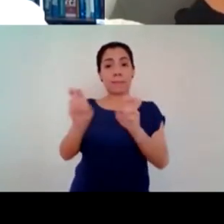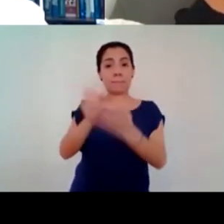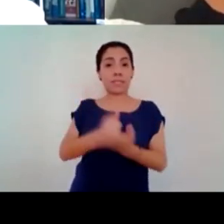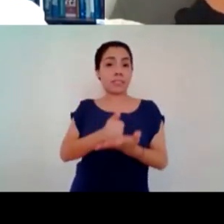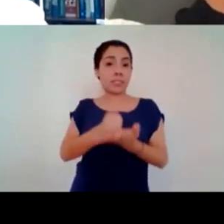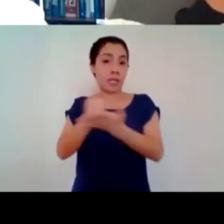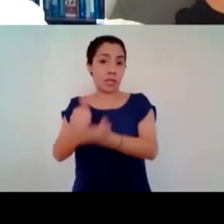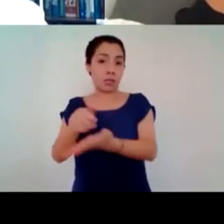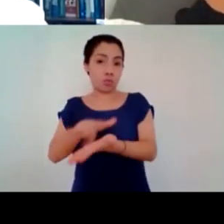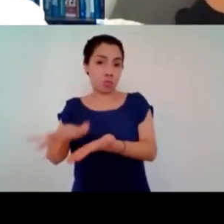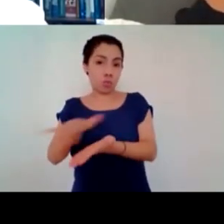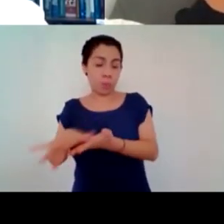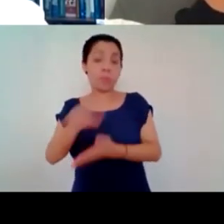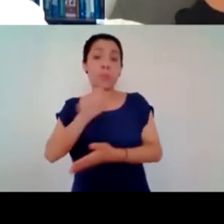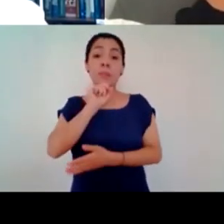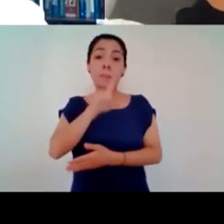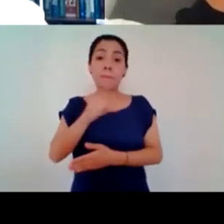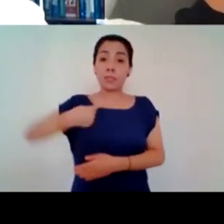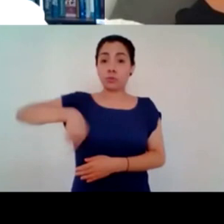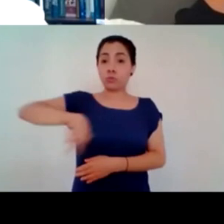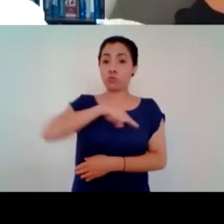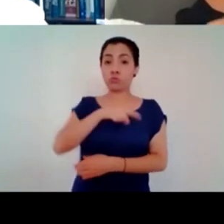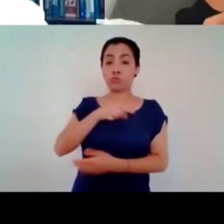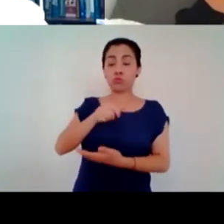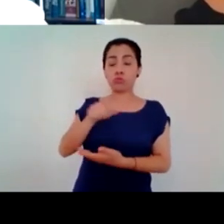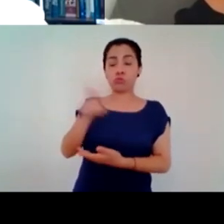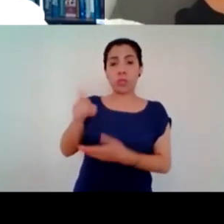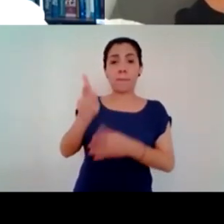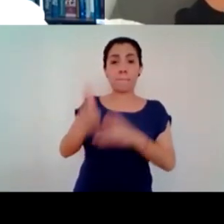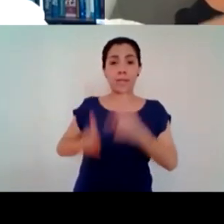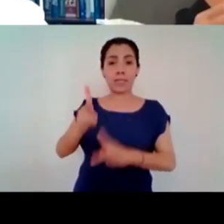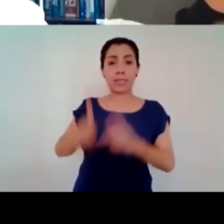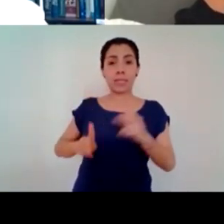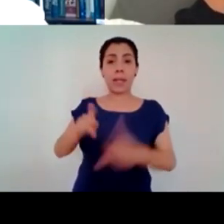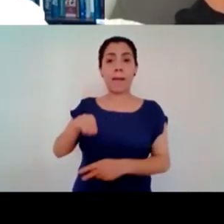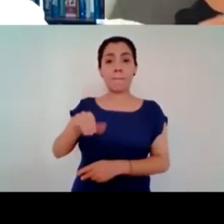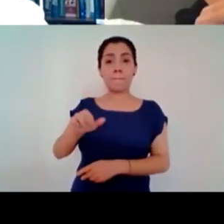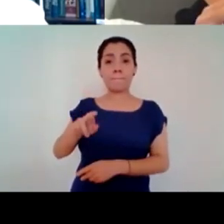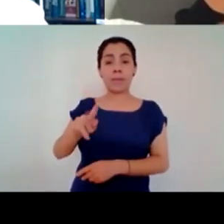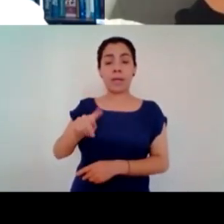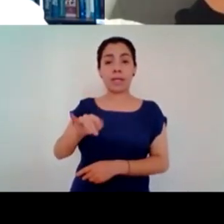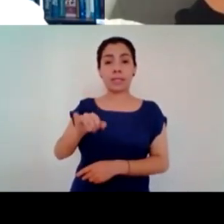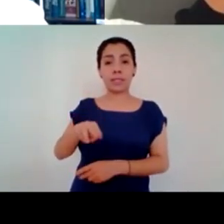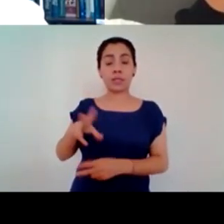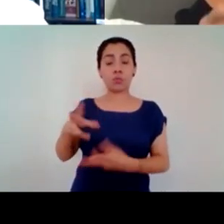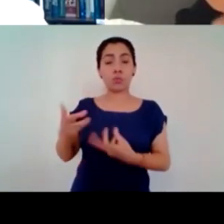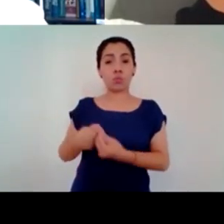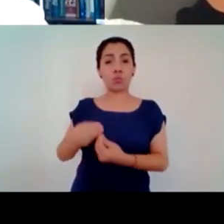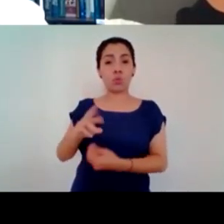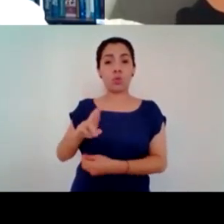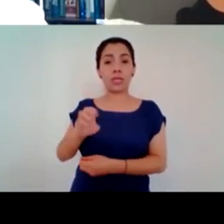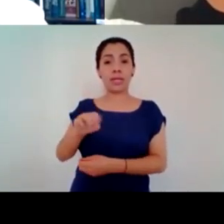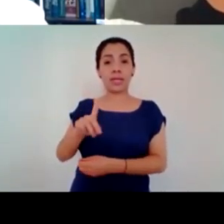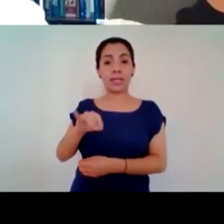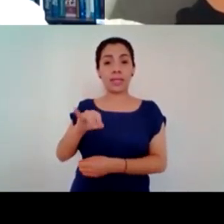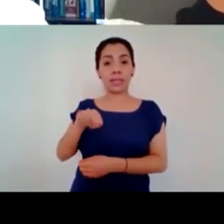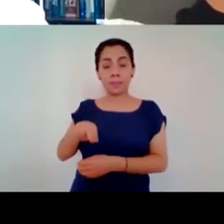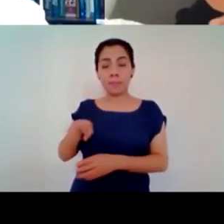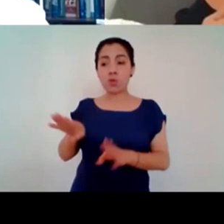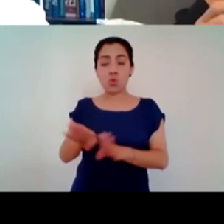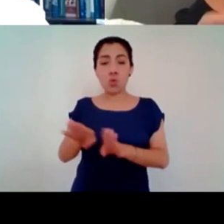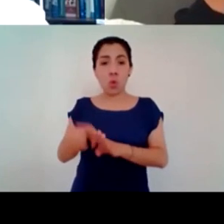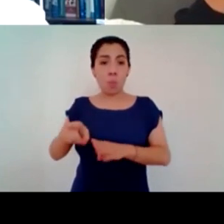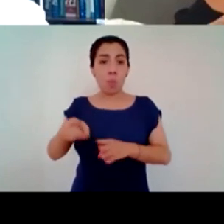Juan Martín, por ejemplo, de Redim, es el uso ya de los niños, de las niñas y de los adolescentes en la delincuencia